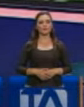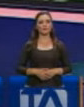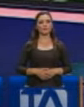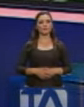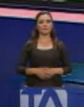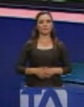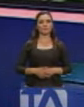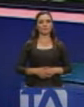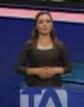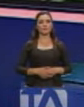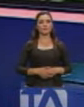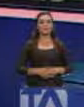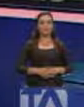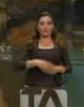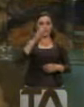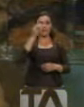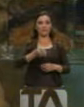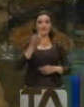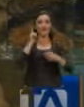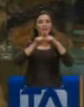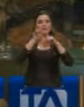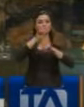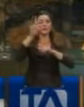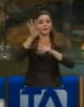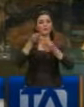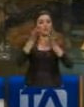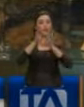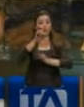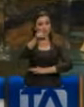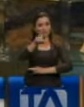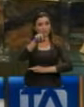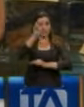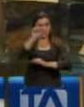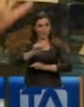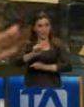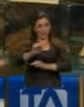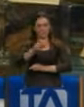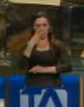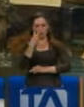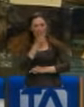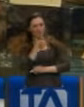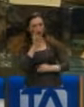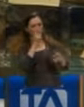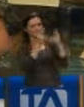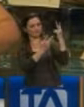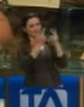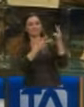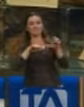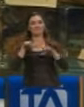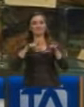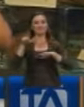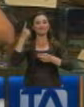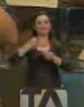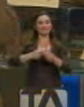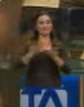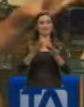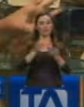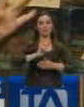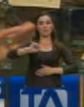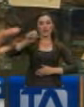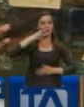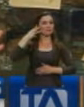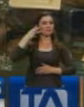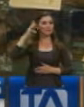¿Qué tal? Muy buenos días. Hasta el 29 de febrero ustedes pueden descubrir la Amazonía aquí en la capital, sin tener que